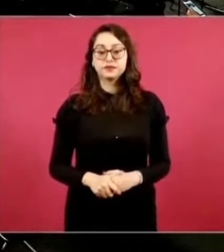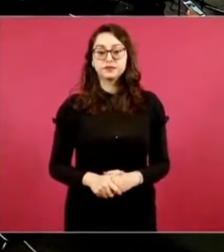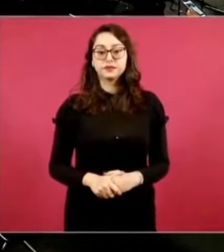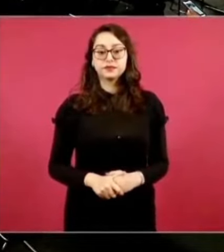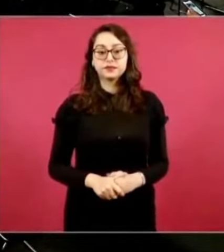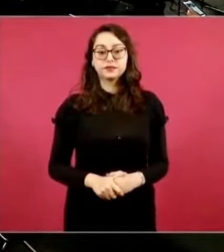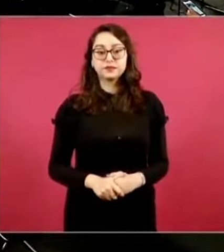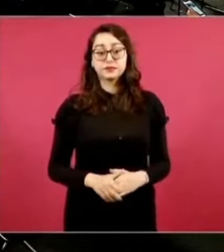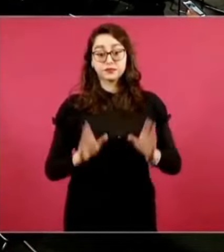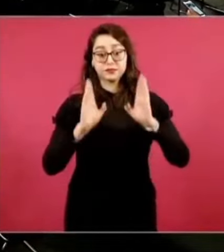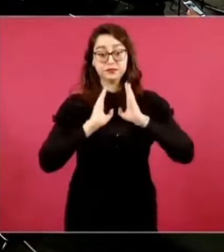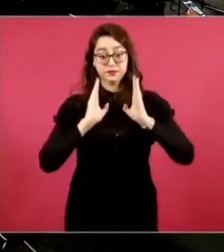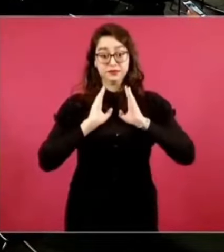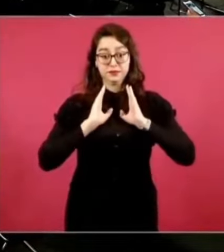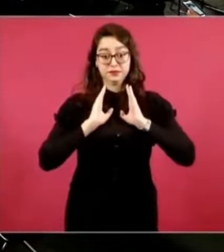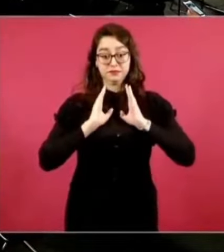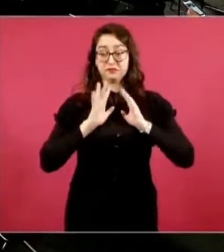El Ejército